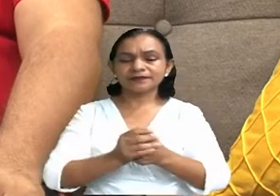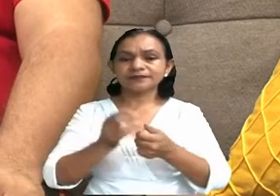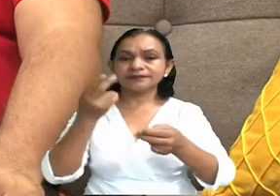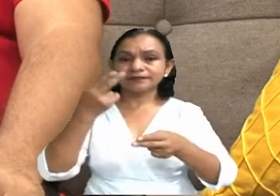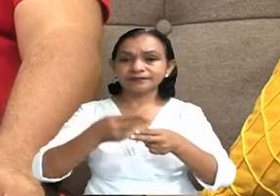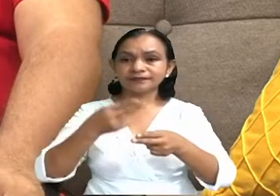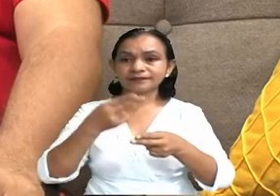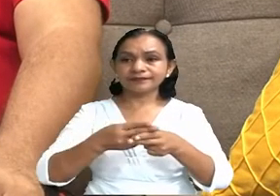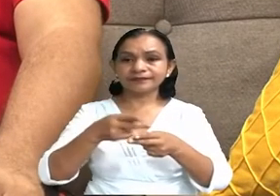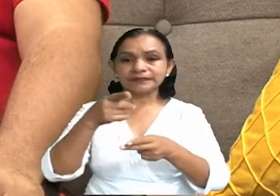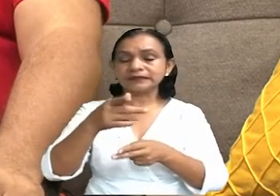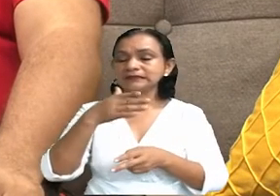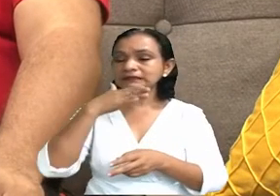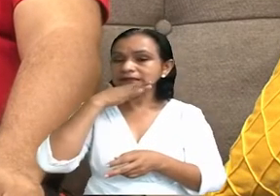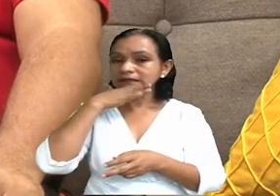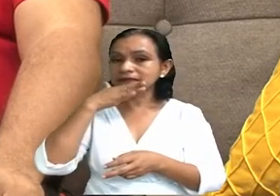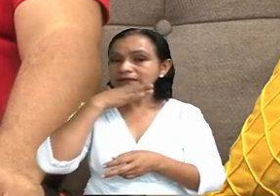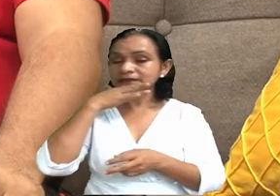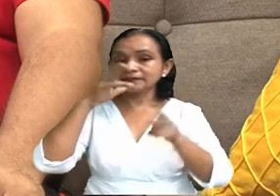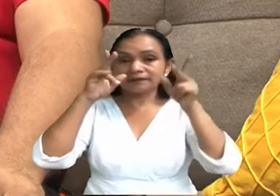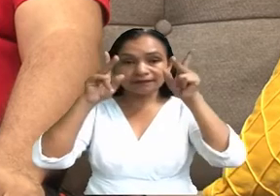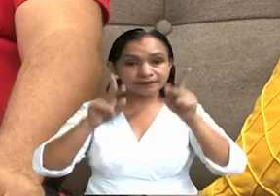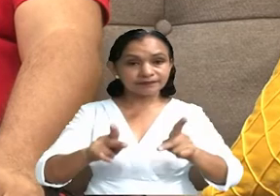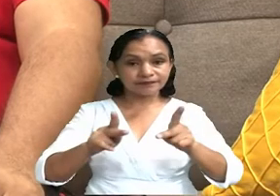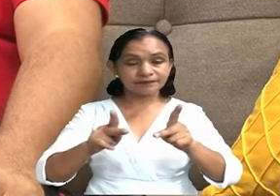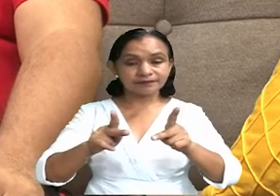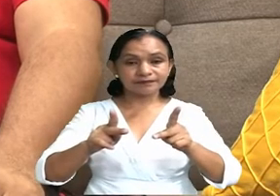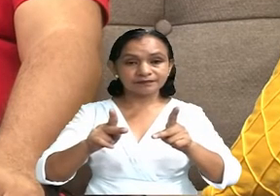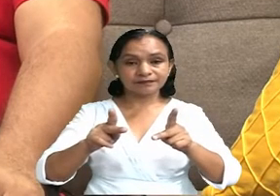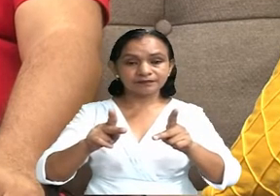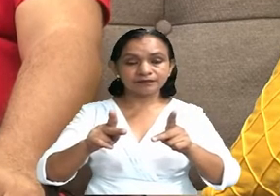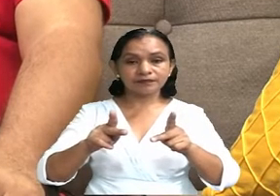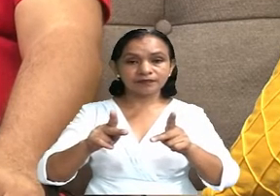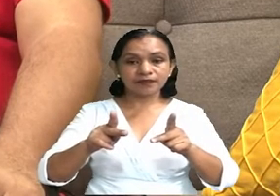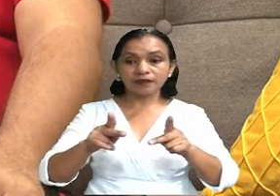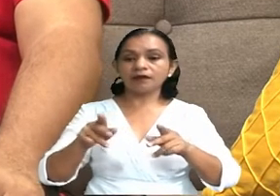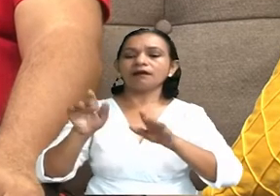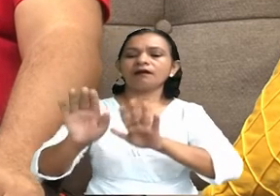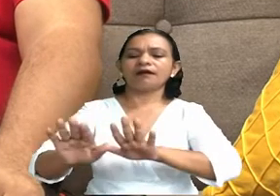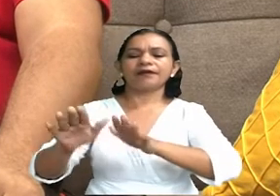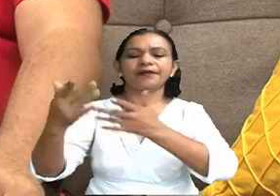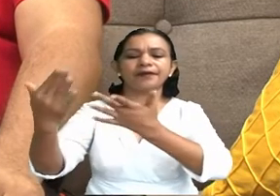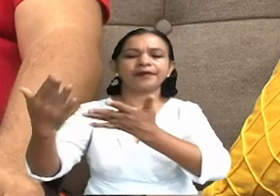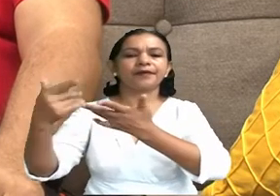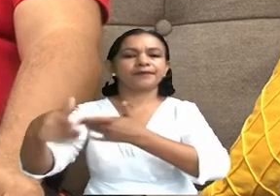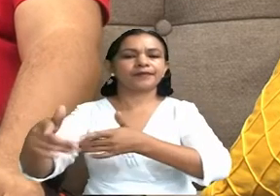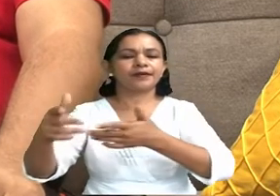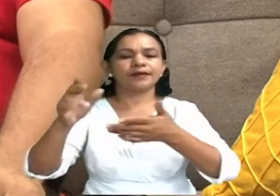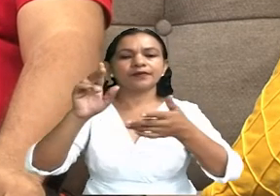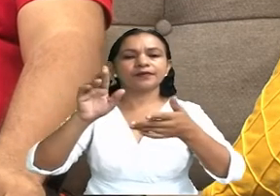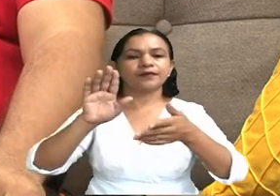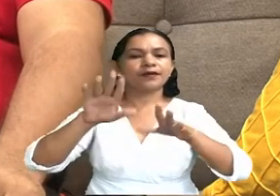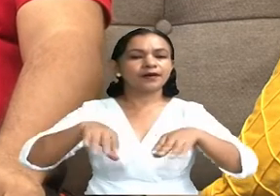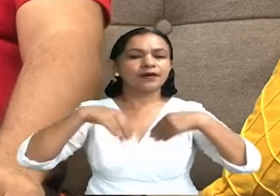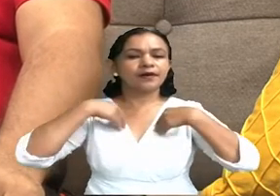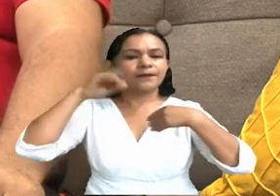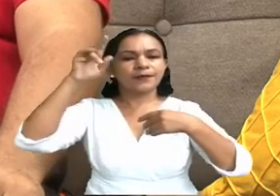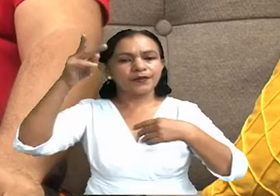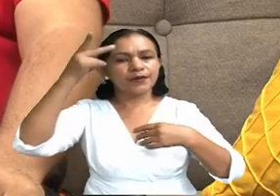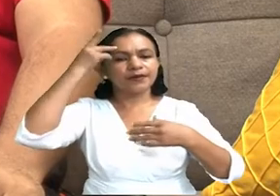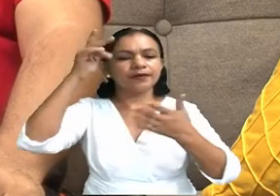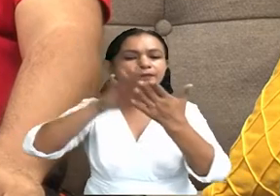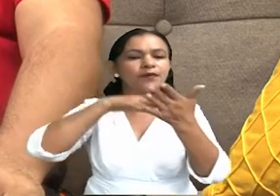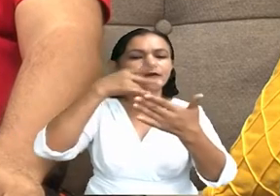denomina casos críticos. Es decir, son personas que no pueden seguir esperando a que se adopten políticas, programas,